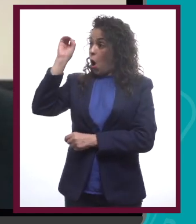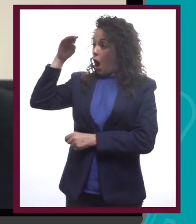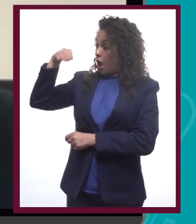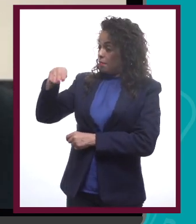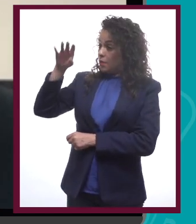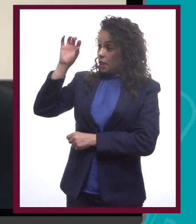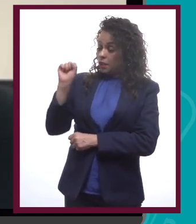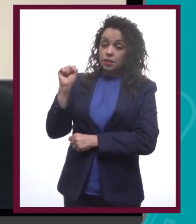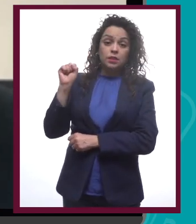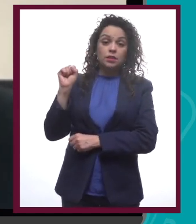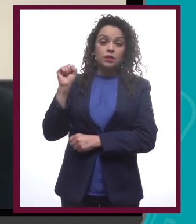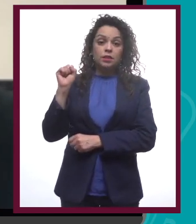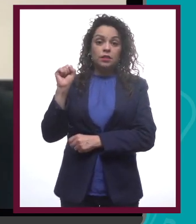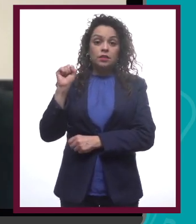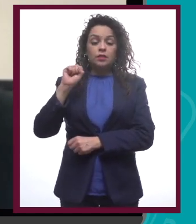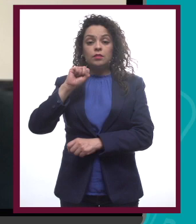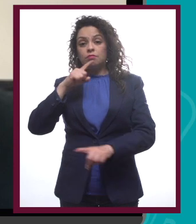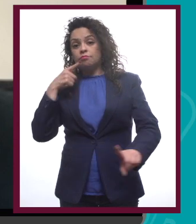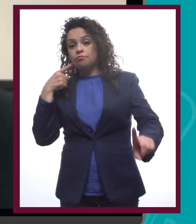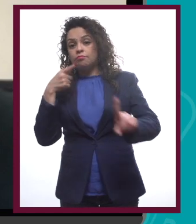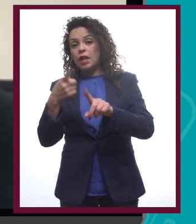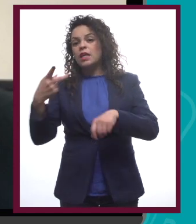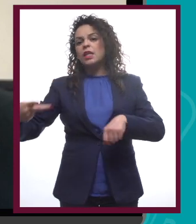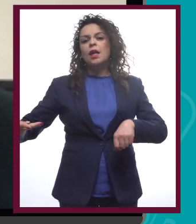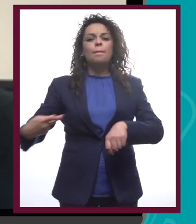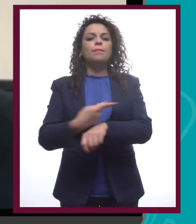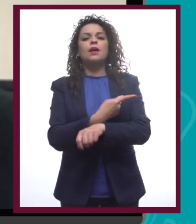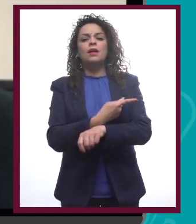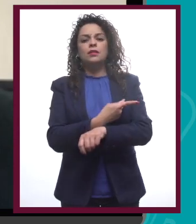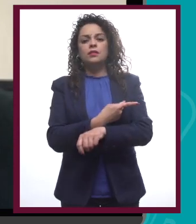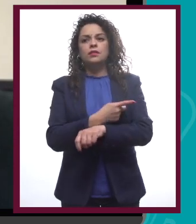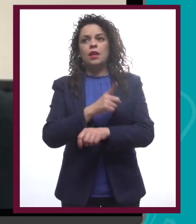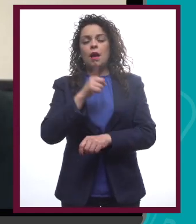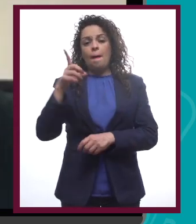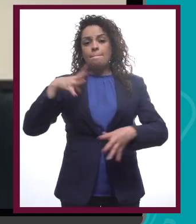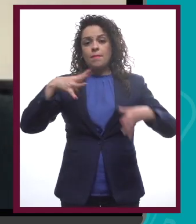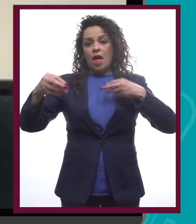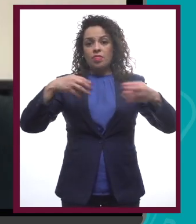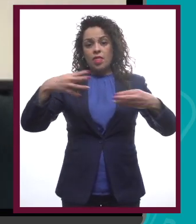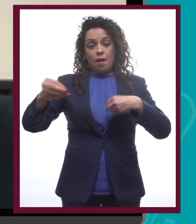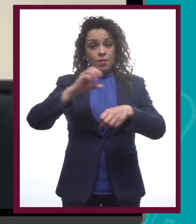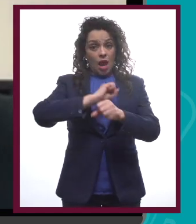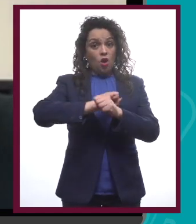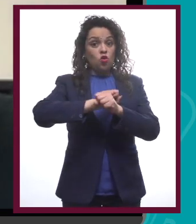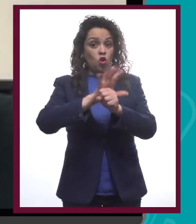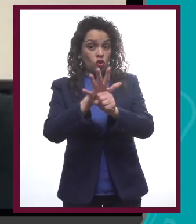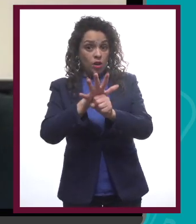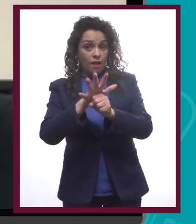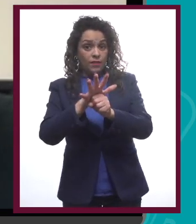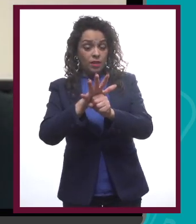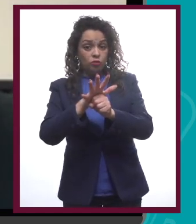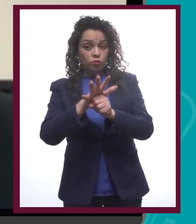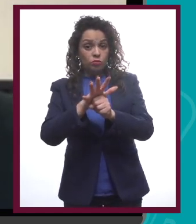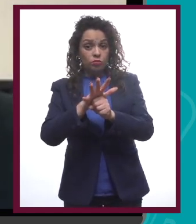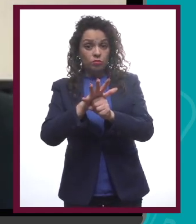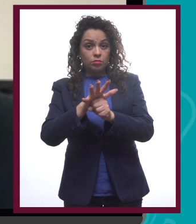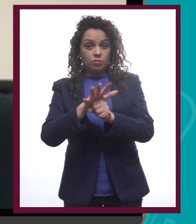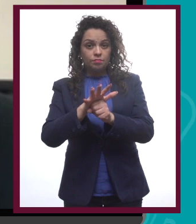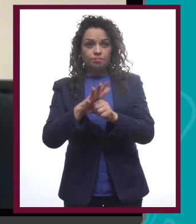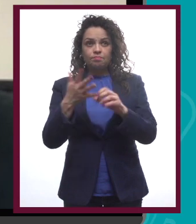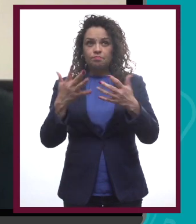la Organización Mundial de la Salud, en función de lo que estaba ocurriendo con la pandemia del